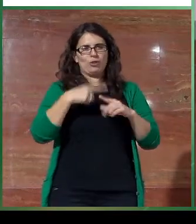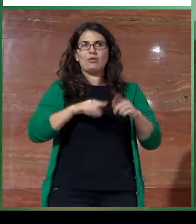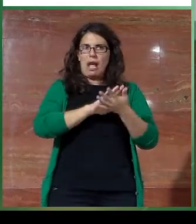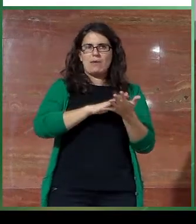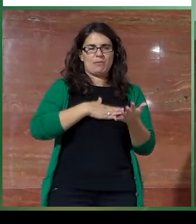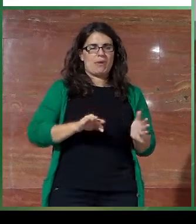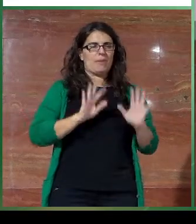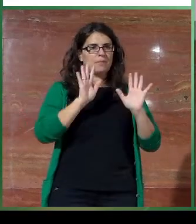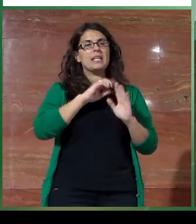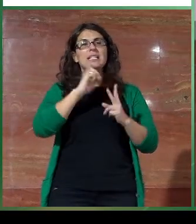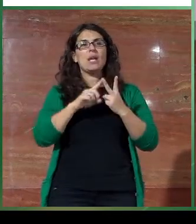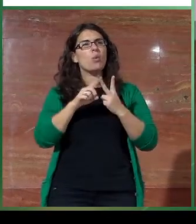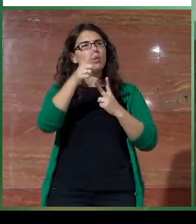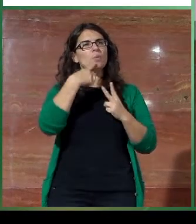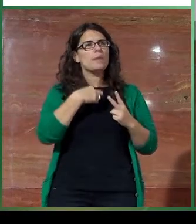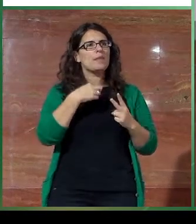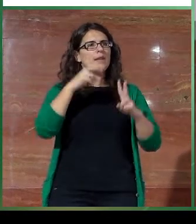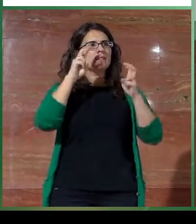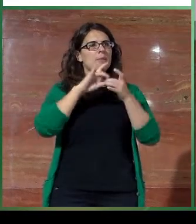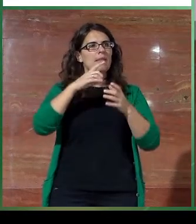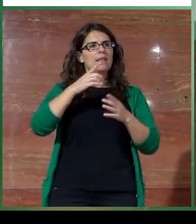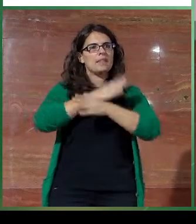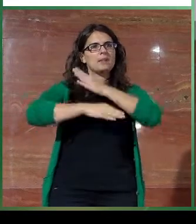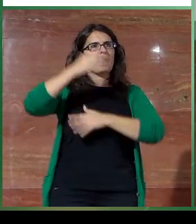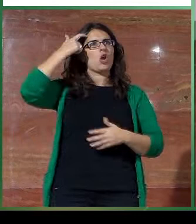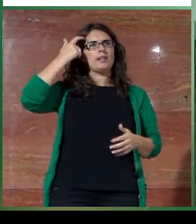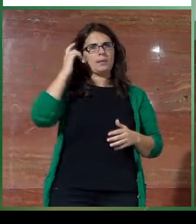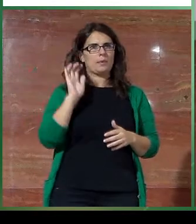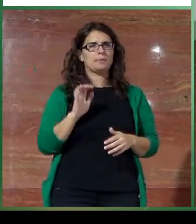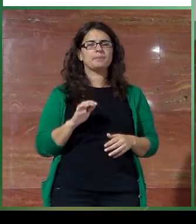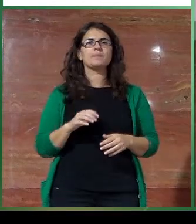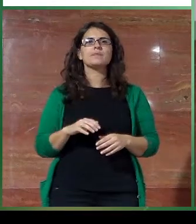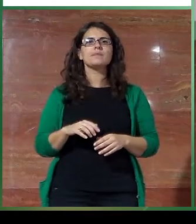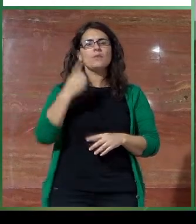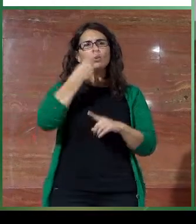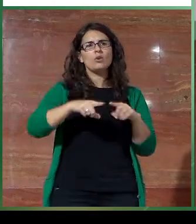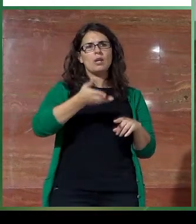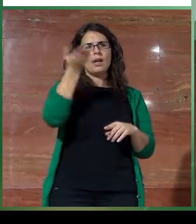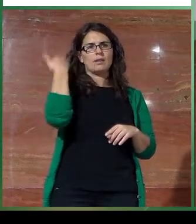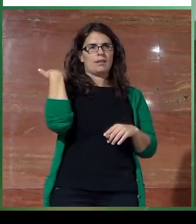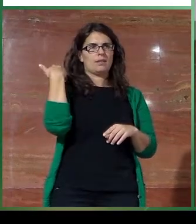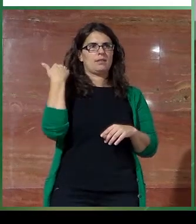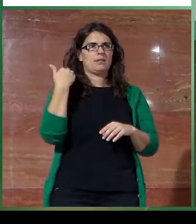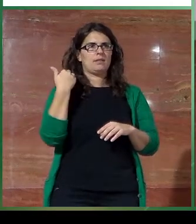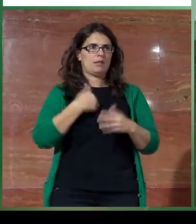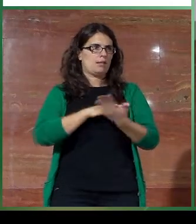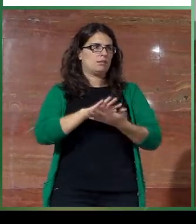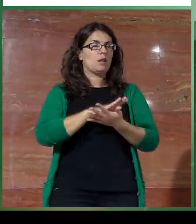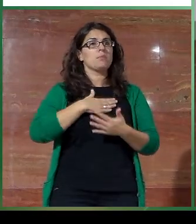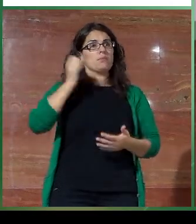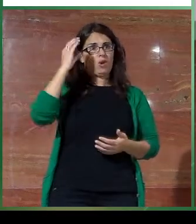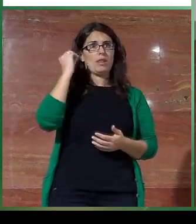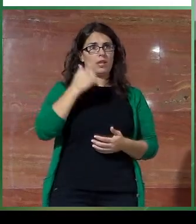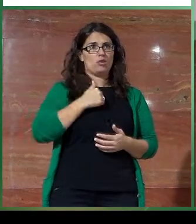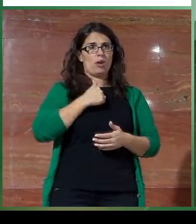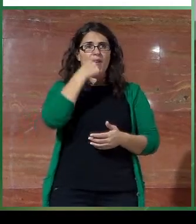parte, la que comentabas de la cognitiva. Hay una cosa que salió ayer, que yo en la ponencia mía la he recogido